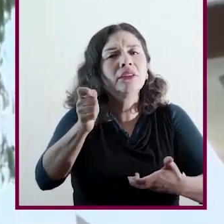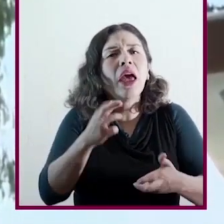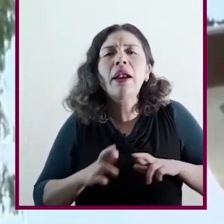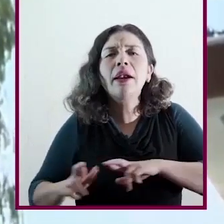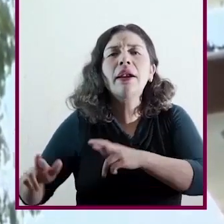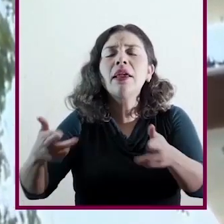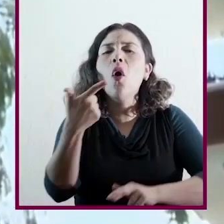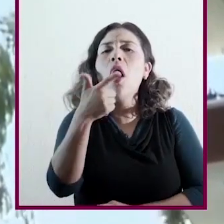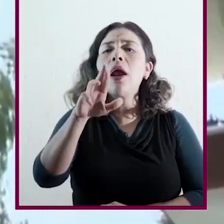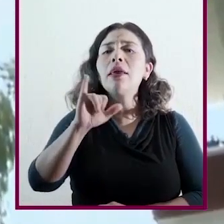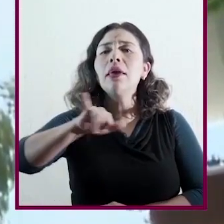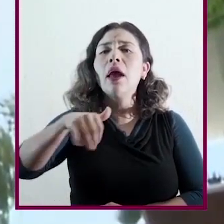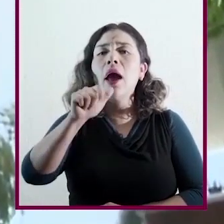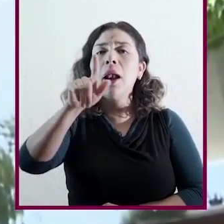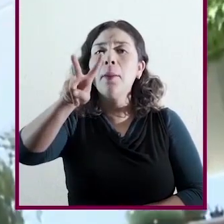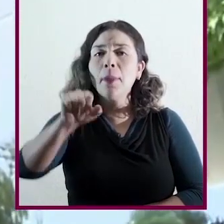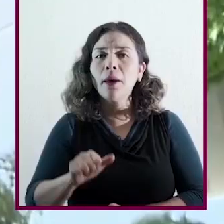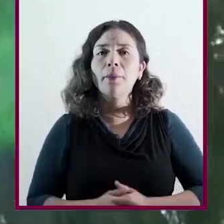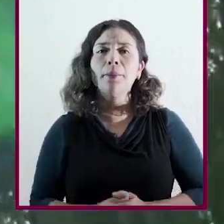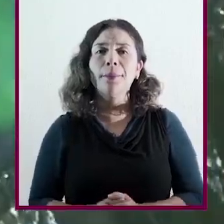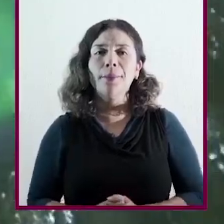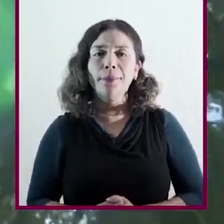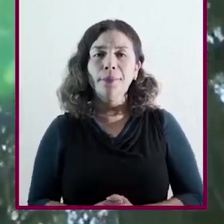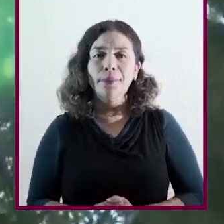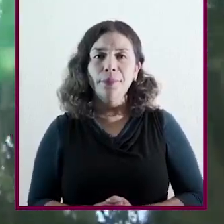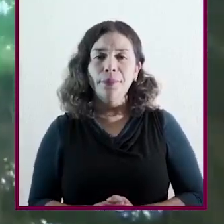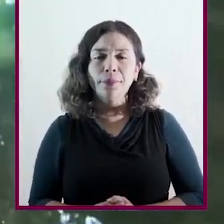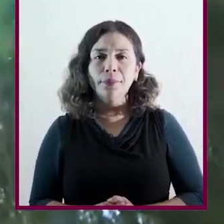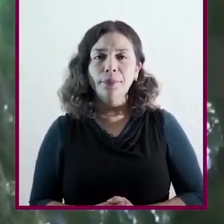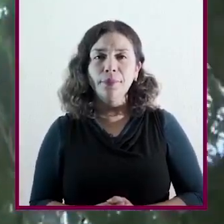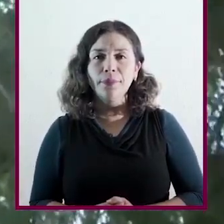en la calle de Río Grijalva.